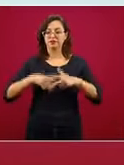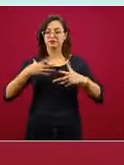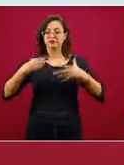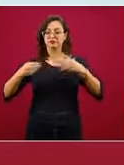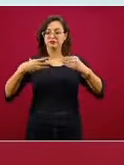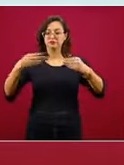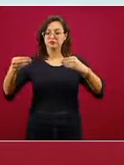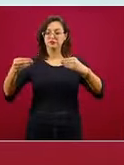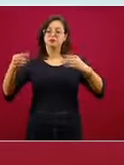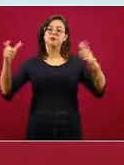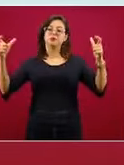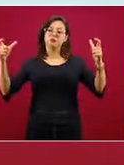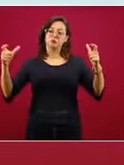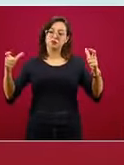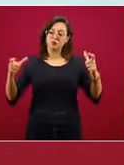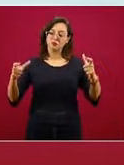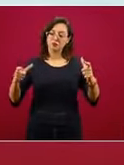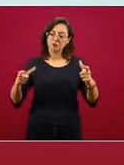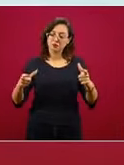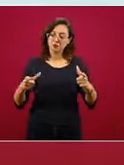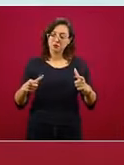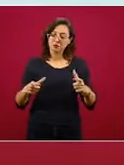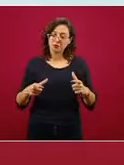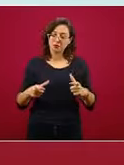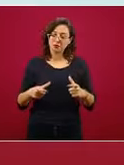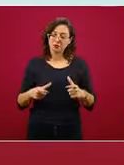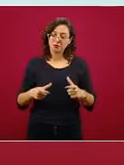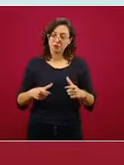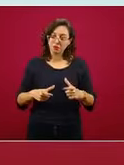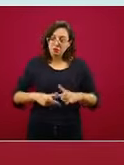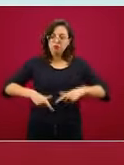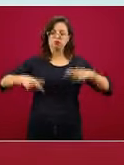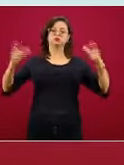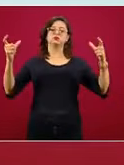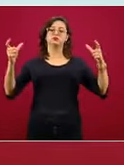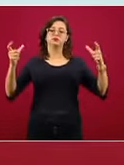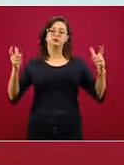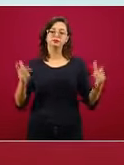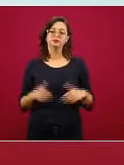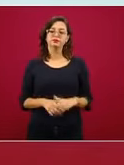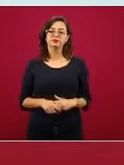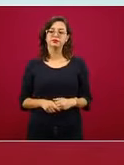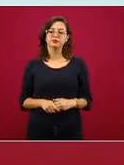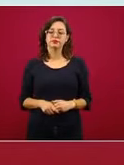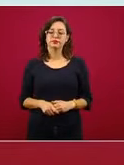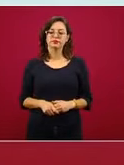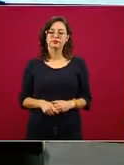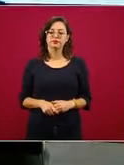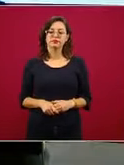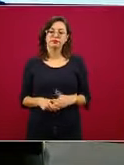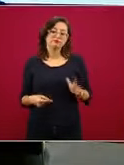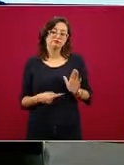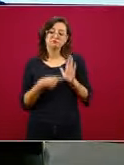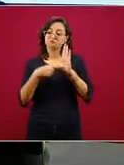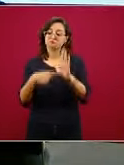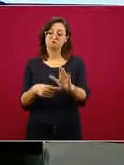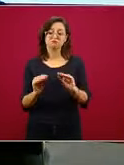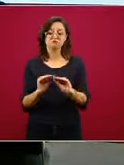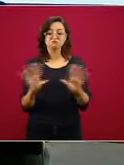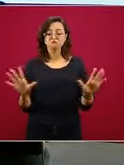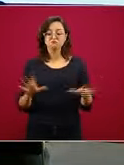el descenso, pero nunca llegó a ser completamente blanco, y aquí está el repunte. Los datos son muy